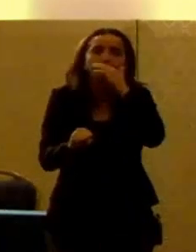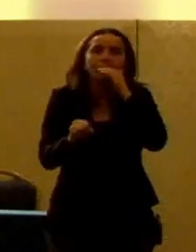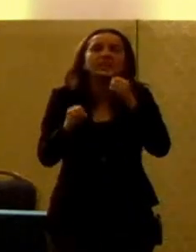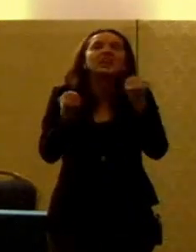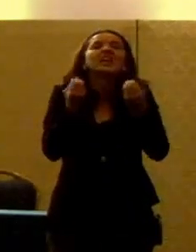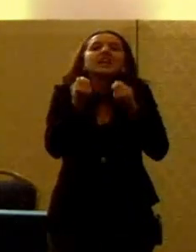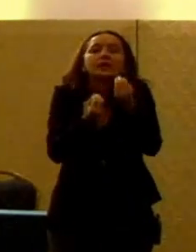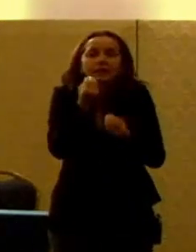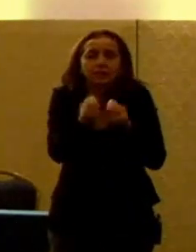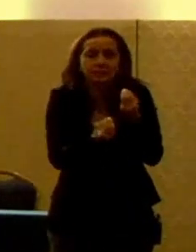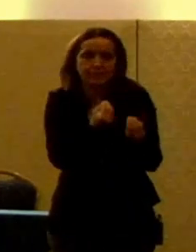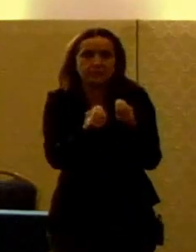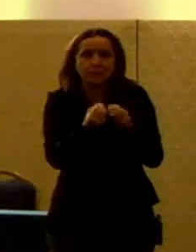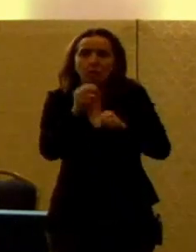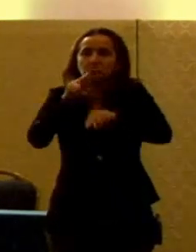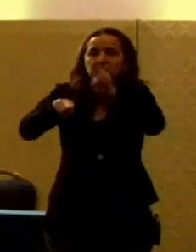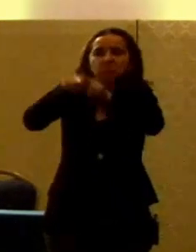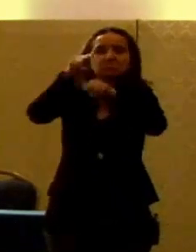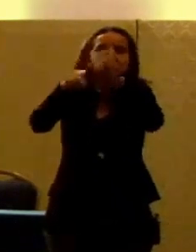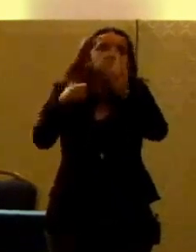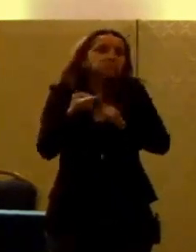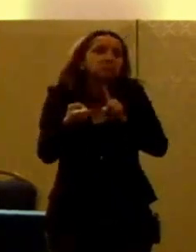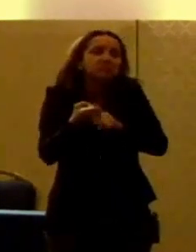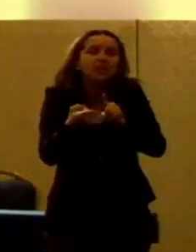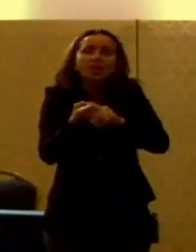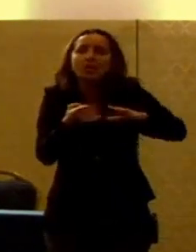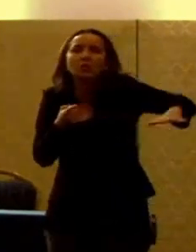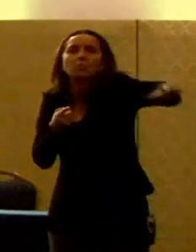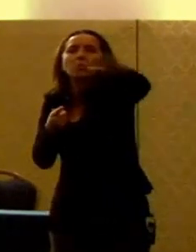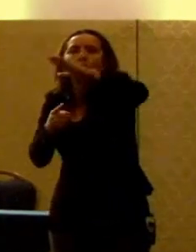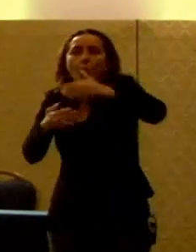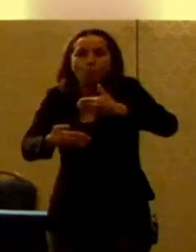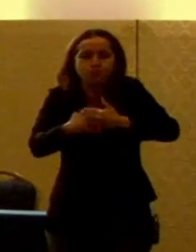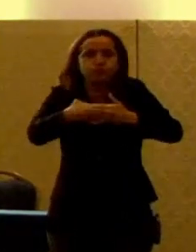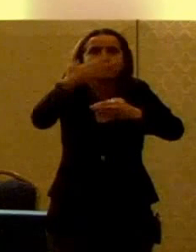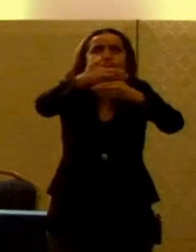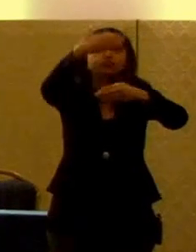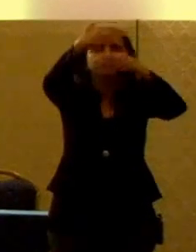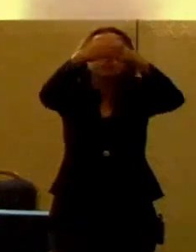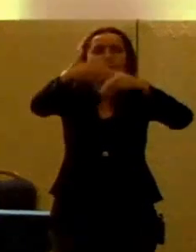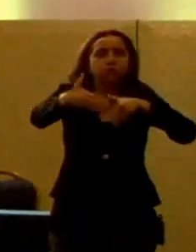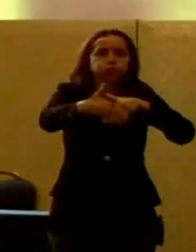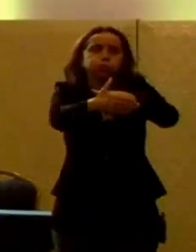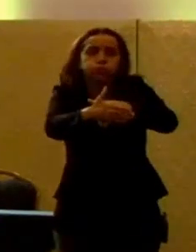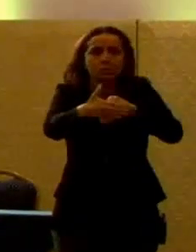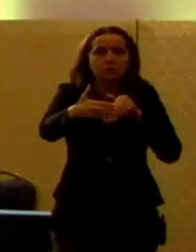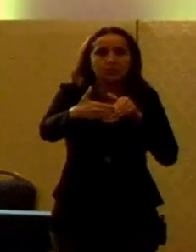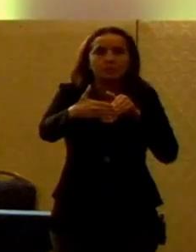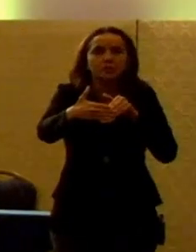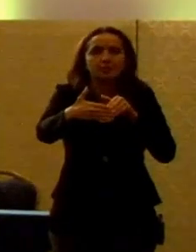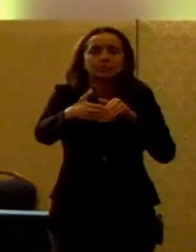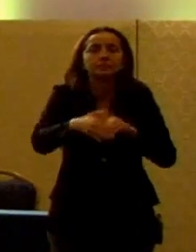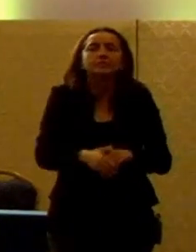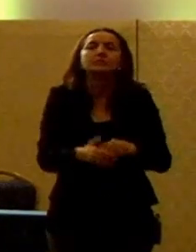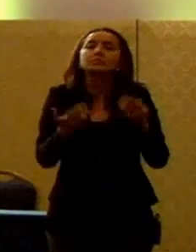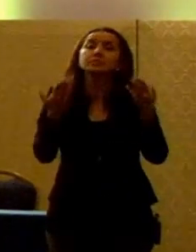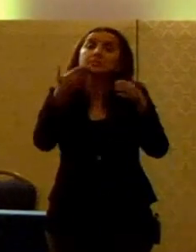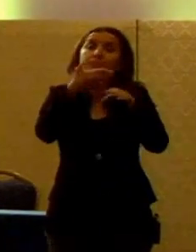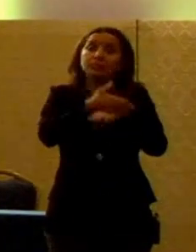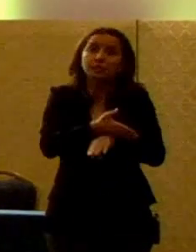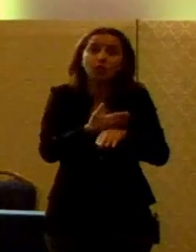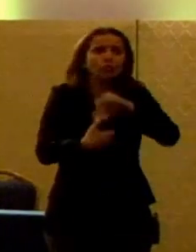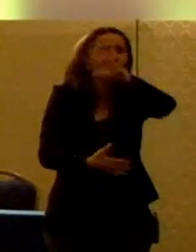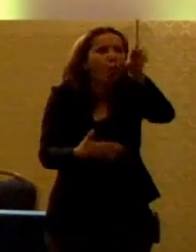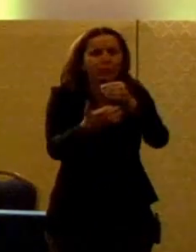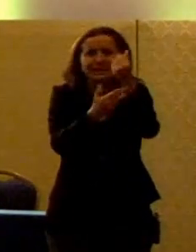cabo: encauzamiento, construcciones de bordos, muros, obras de contención, etcétera. Al final del día, toda esta